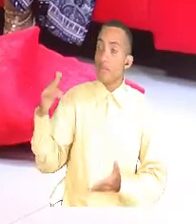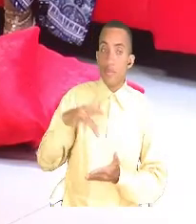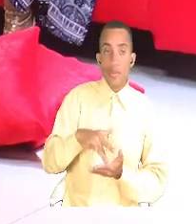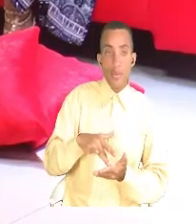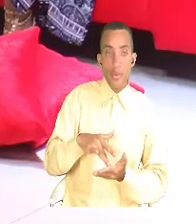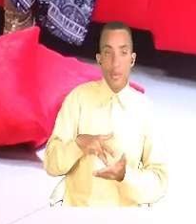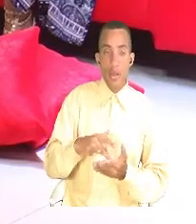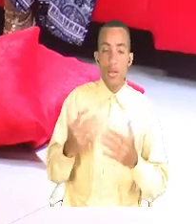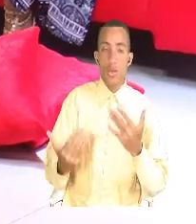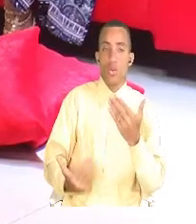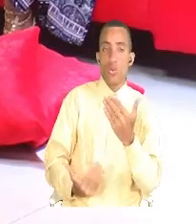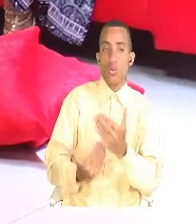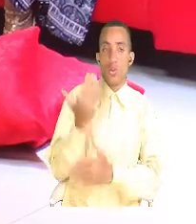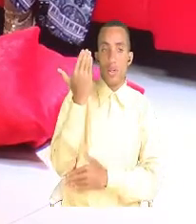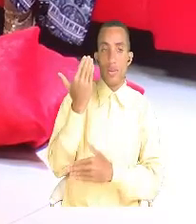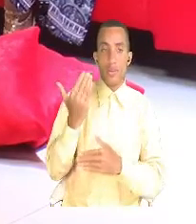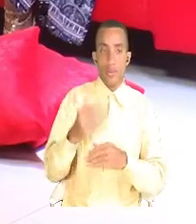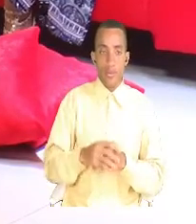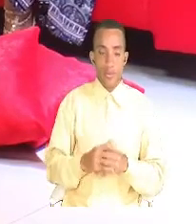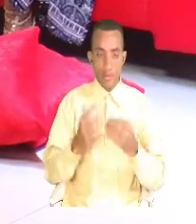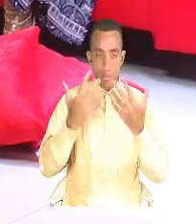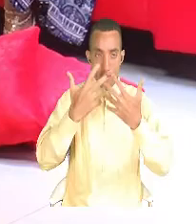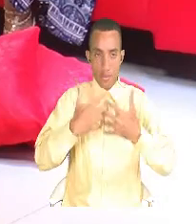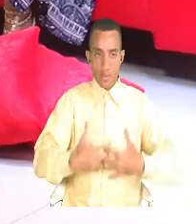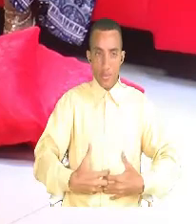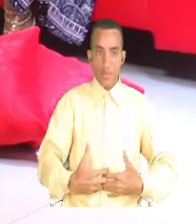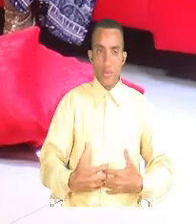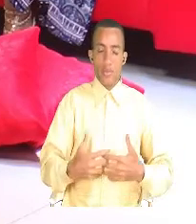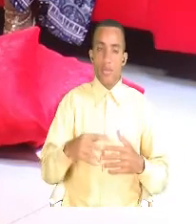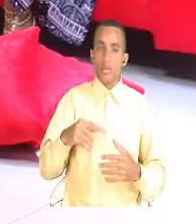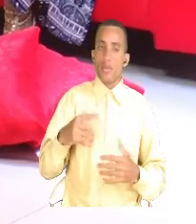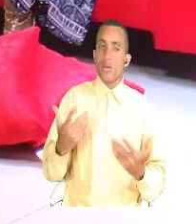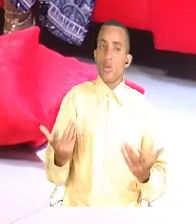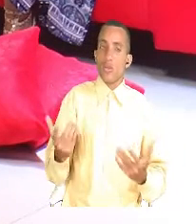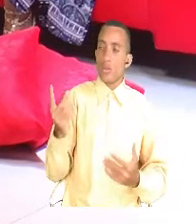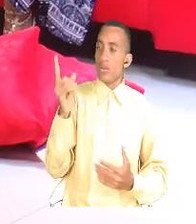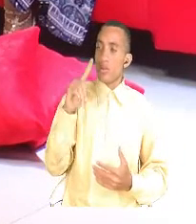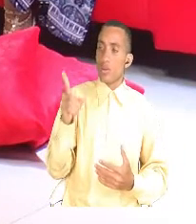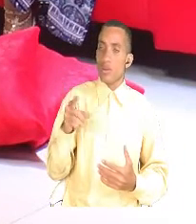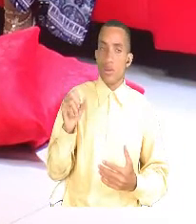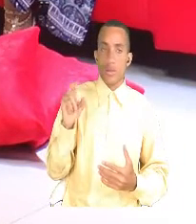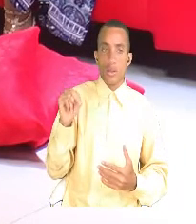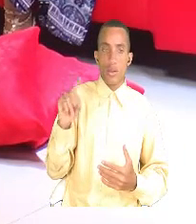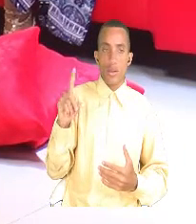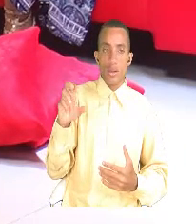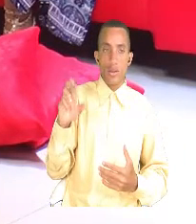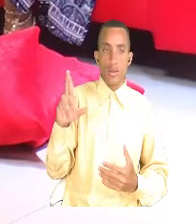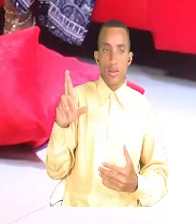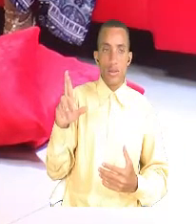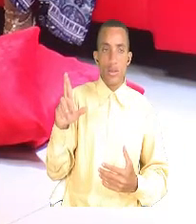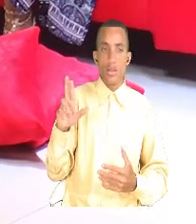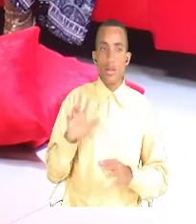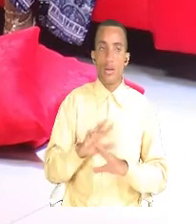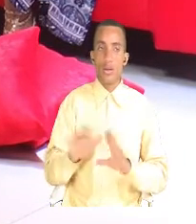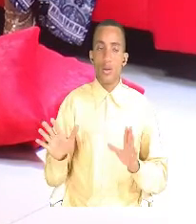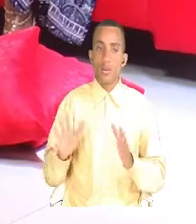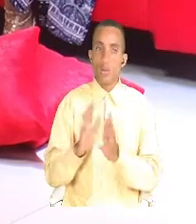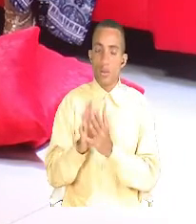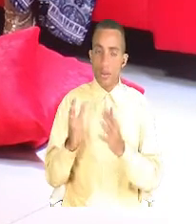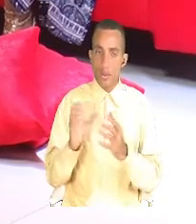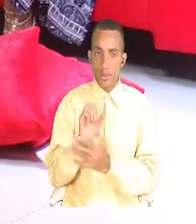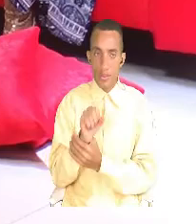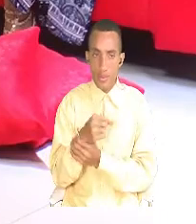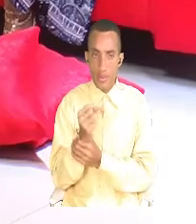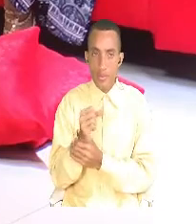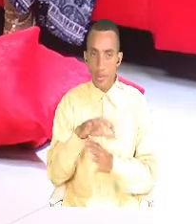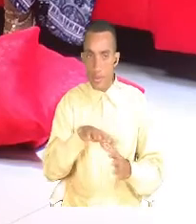nueva empresa y es Sander SAS, pero Sander no le va a brindar a Barranca Bermeja. Esa parte de estética la vamos a dejar a